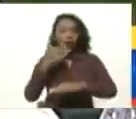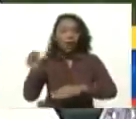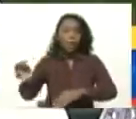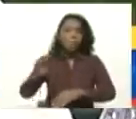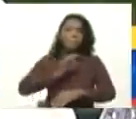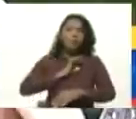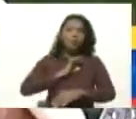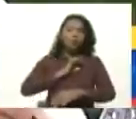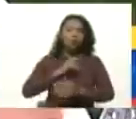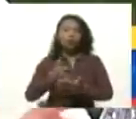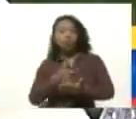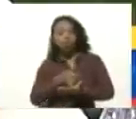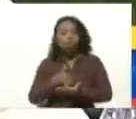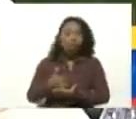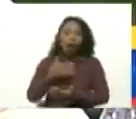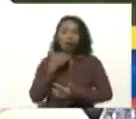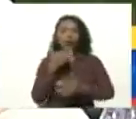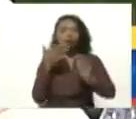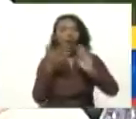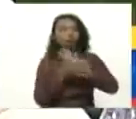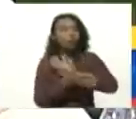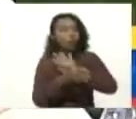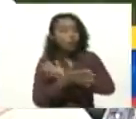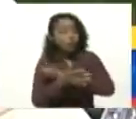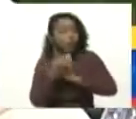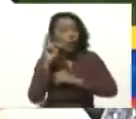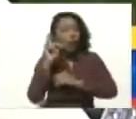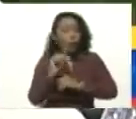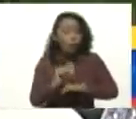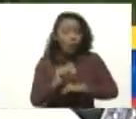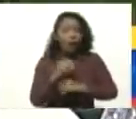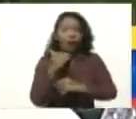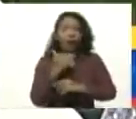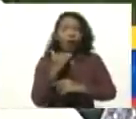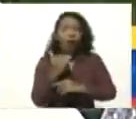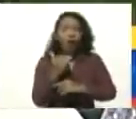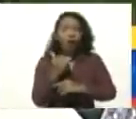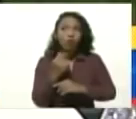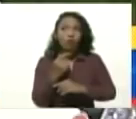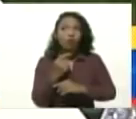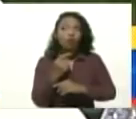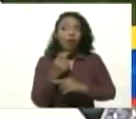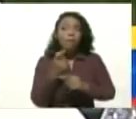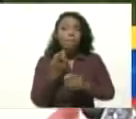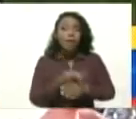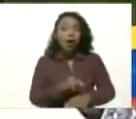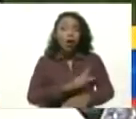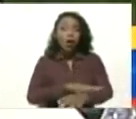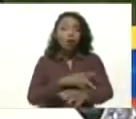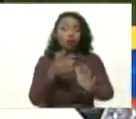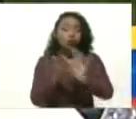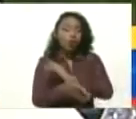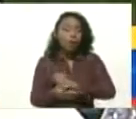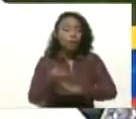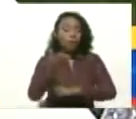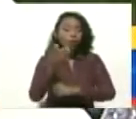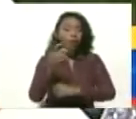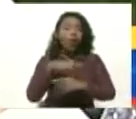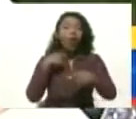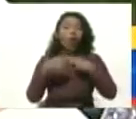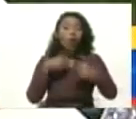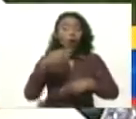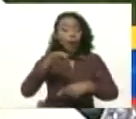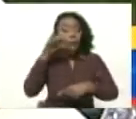contagiado, evita incluso, bueno, la fatalidad. Así que es muy importante el color amarillo porque